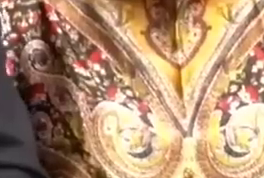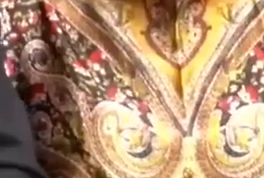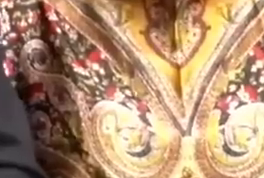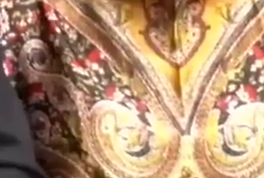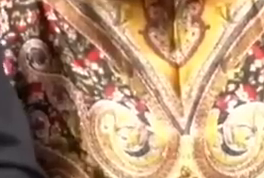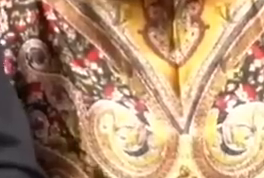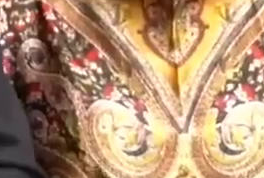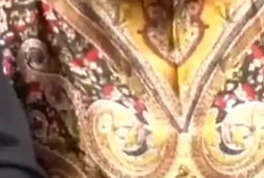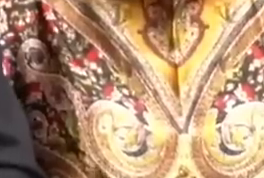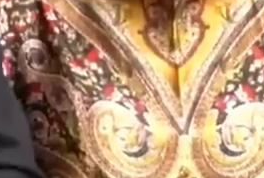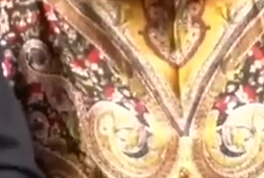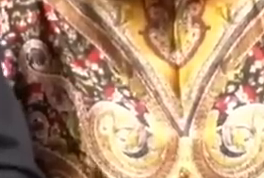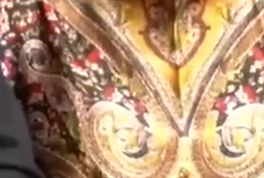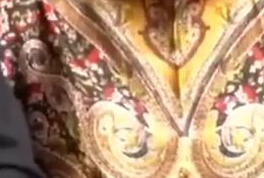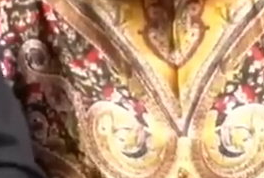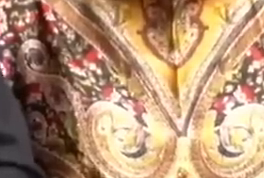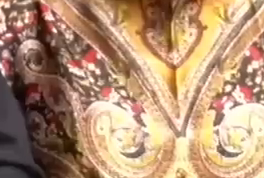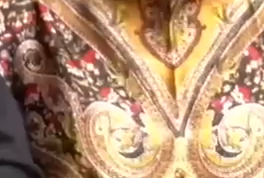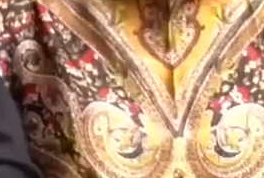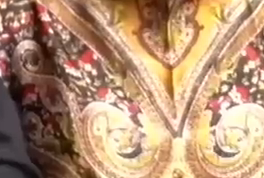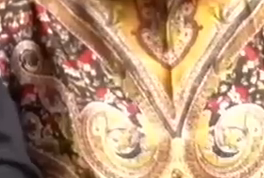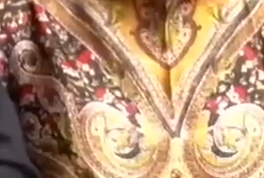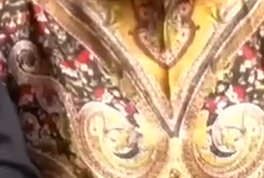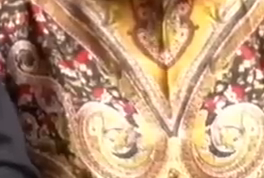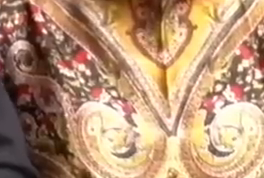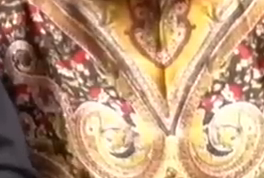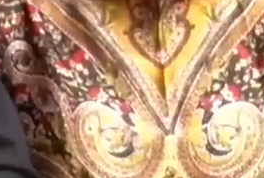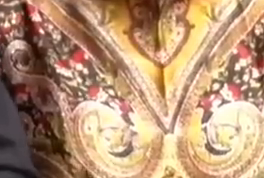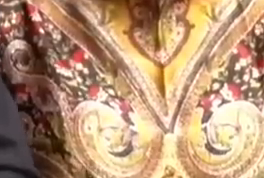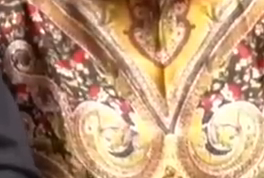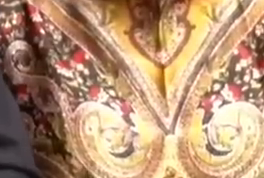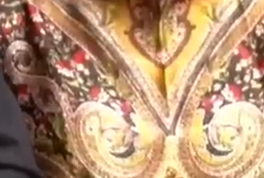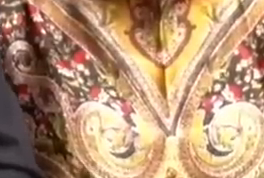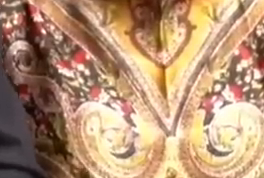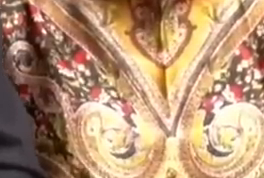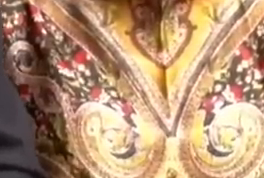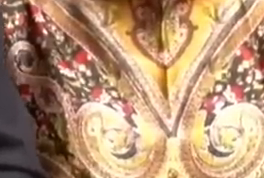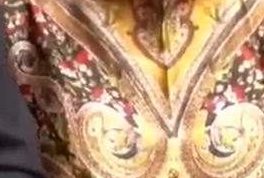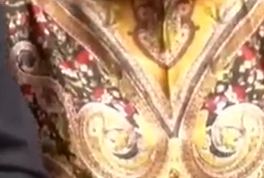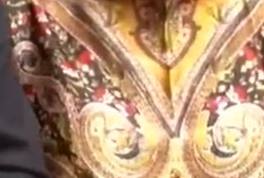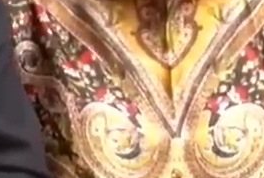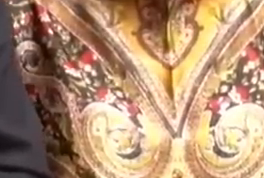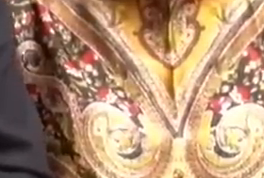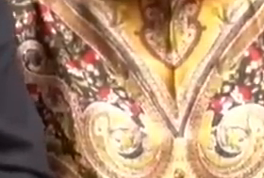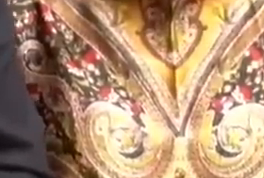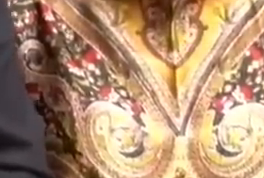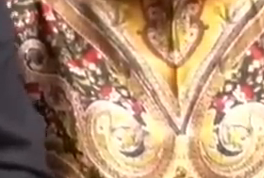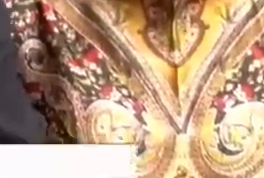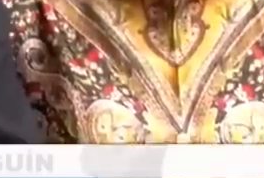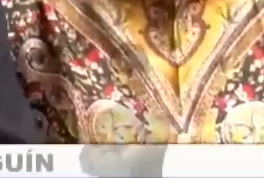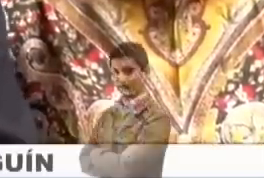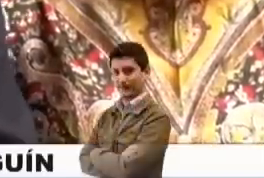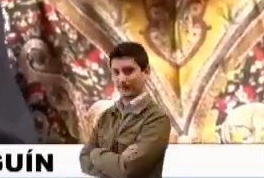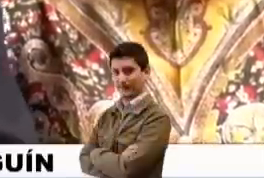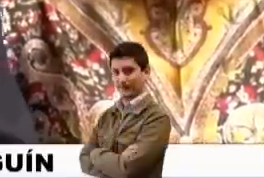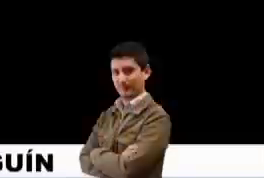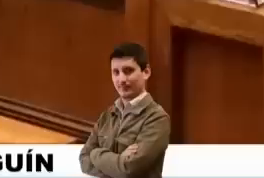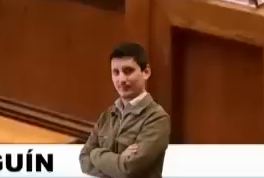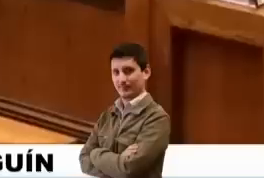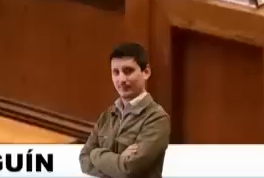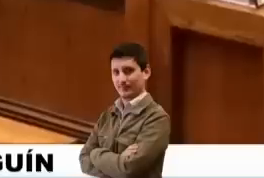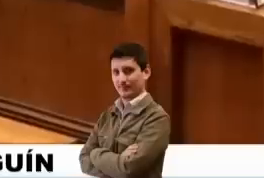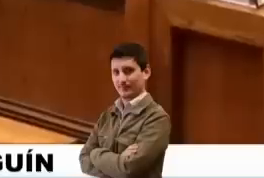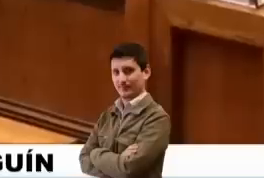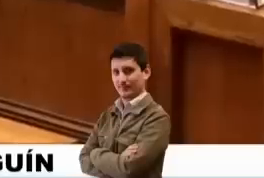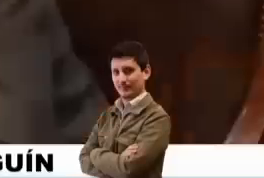que ya no van a estar afectos, ¿cierto?, al impuesto al patrimonio. La oposición subió los bonos manteniendo una posición